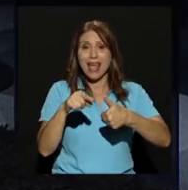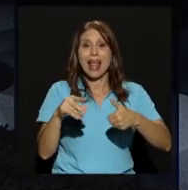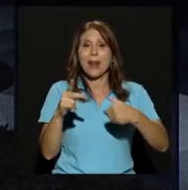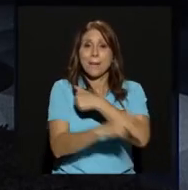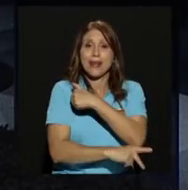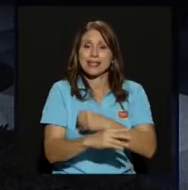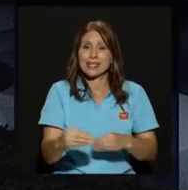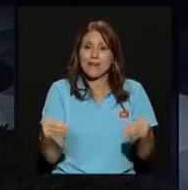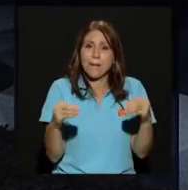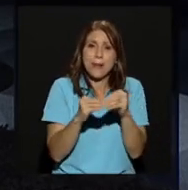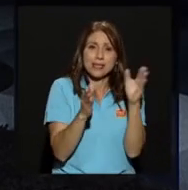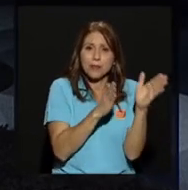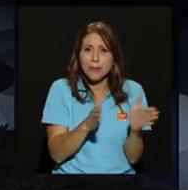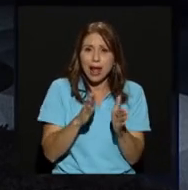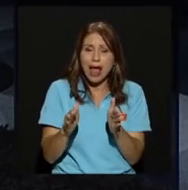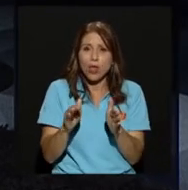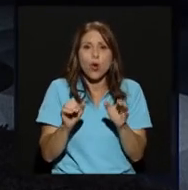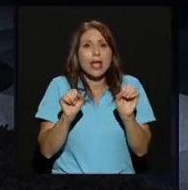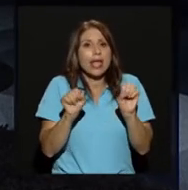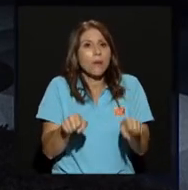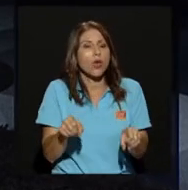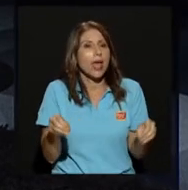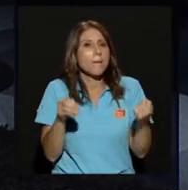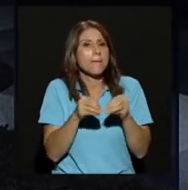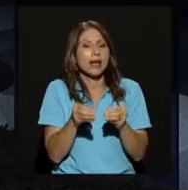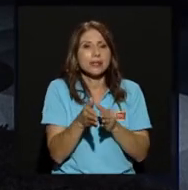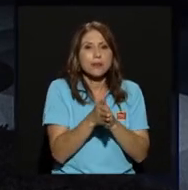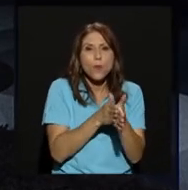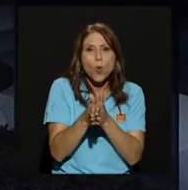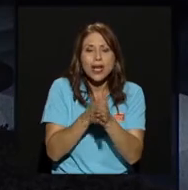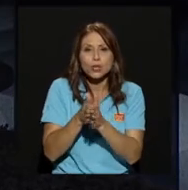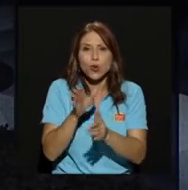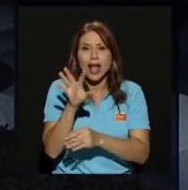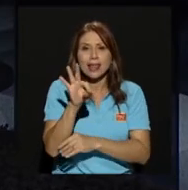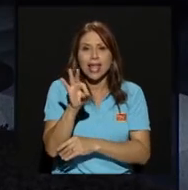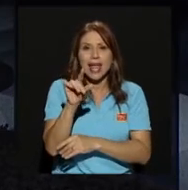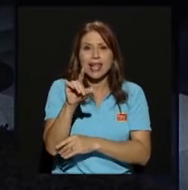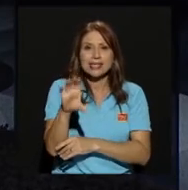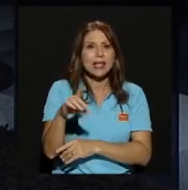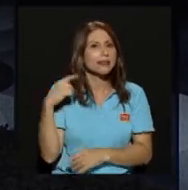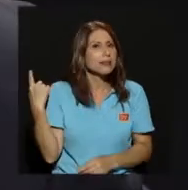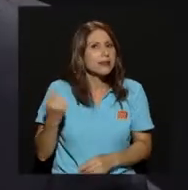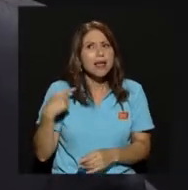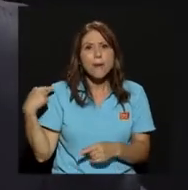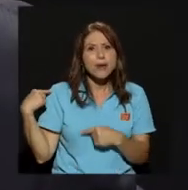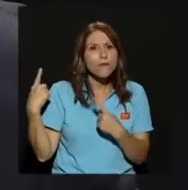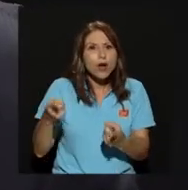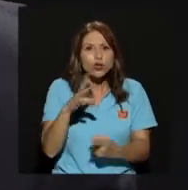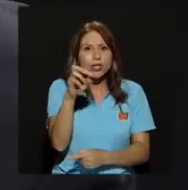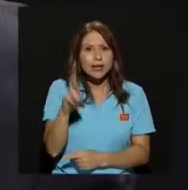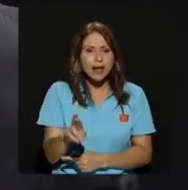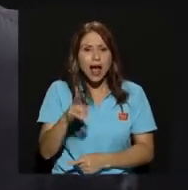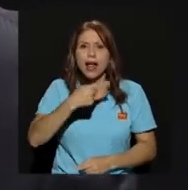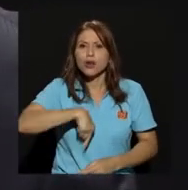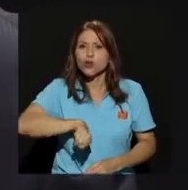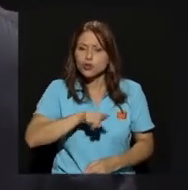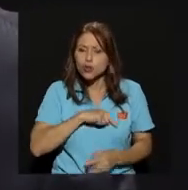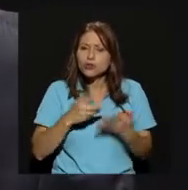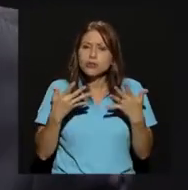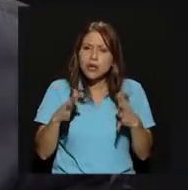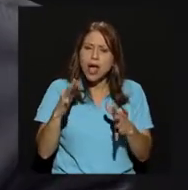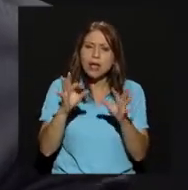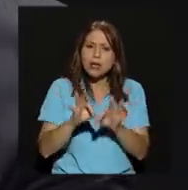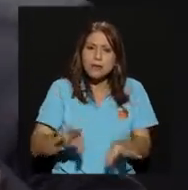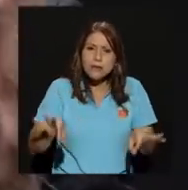preparado el que le podía sacar más al tlc siempre fue costa rica nosotros habíamos hecho una tarea